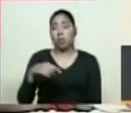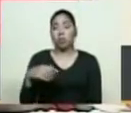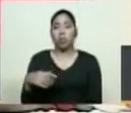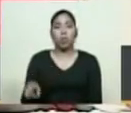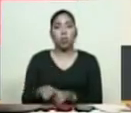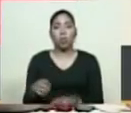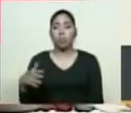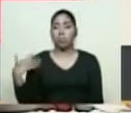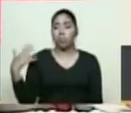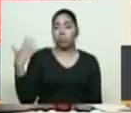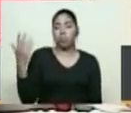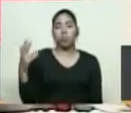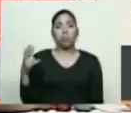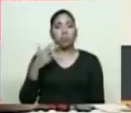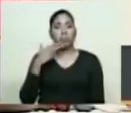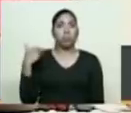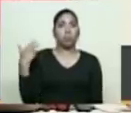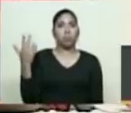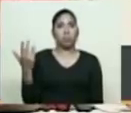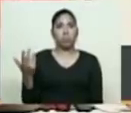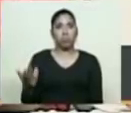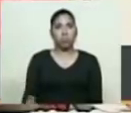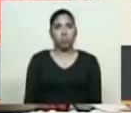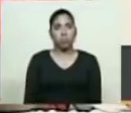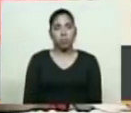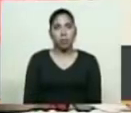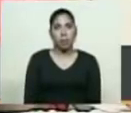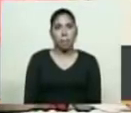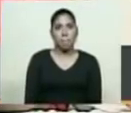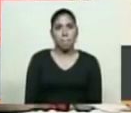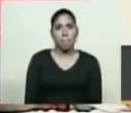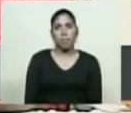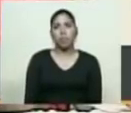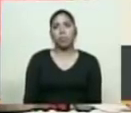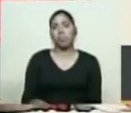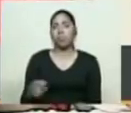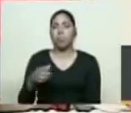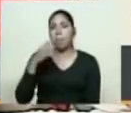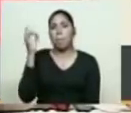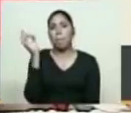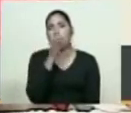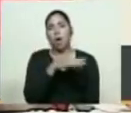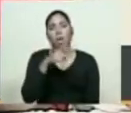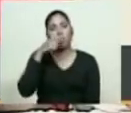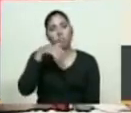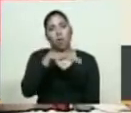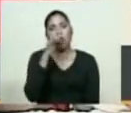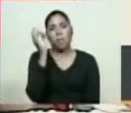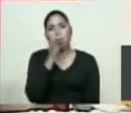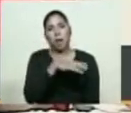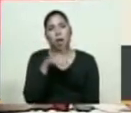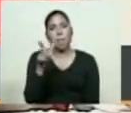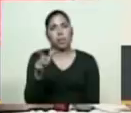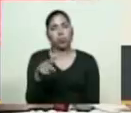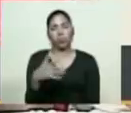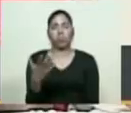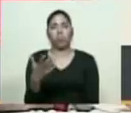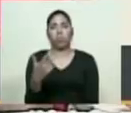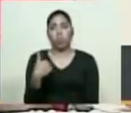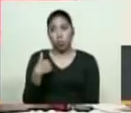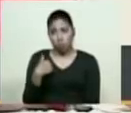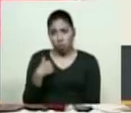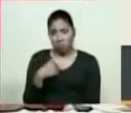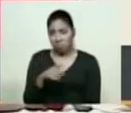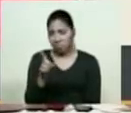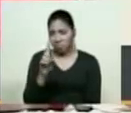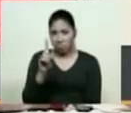este lado. Subestimaron a Nicolás Maduro, subestimaron al pueblo de Venezuela, subestiman al PSUV. Lo subestiman. Yo no lo haría, en verdad.